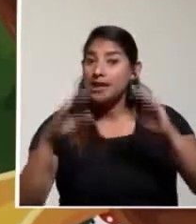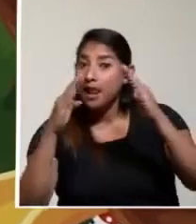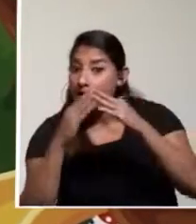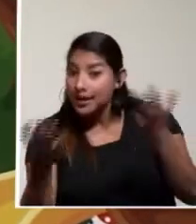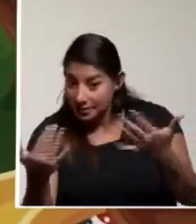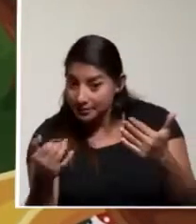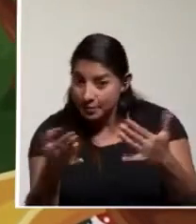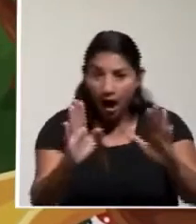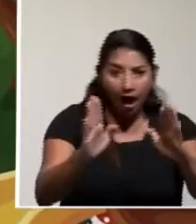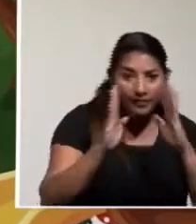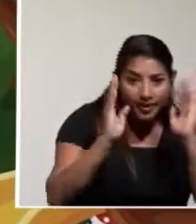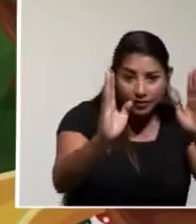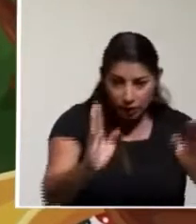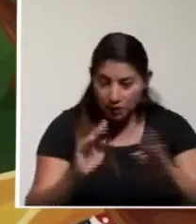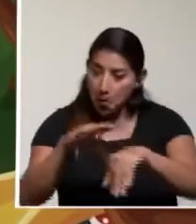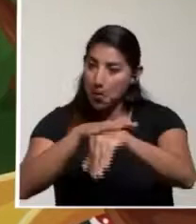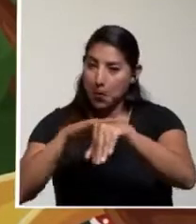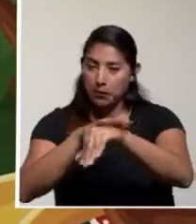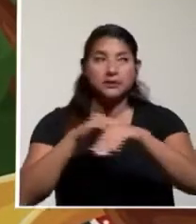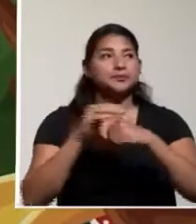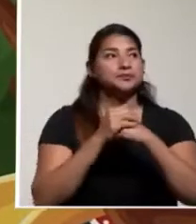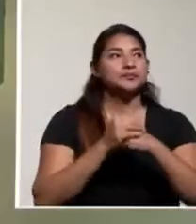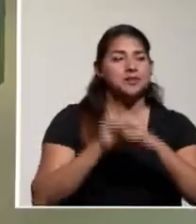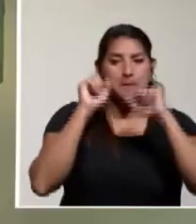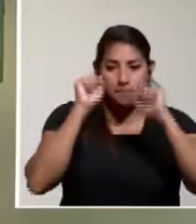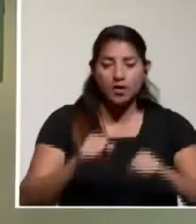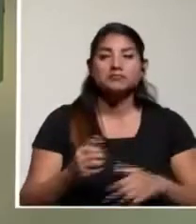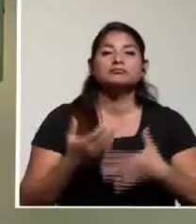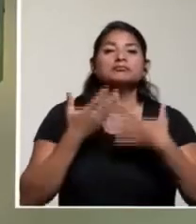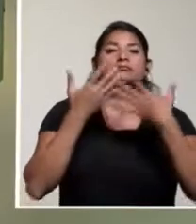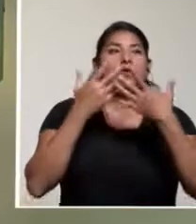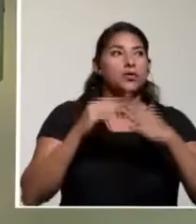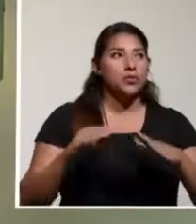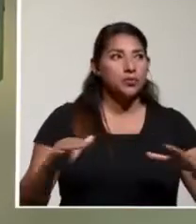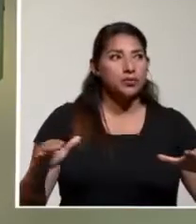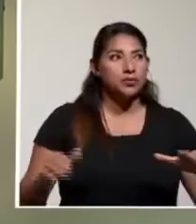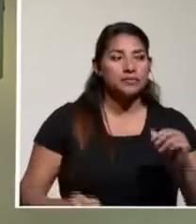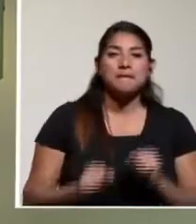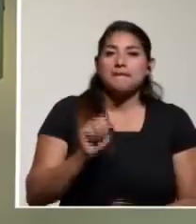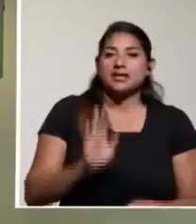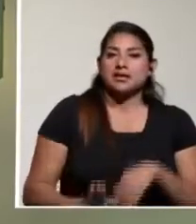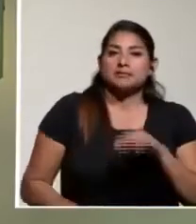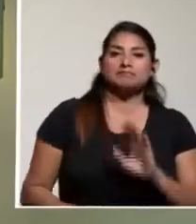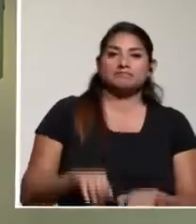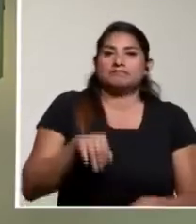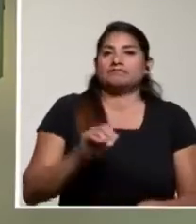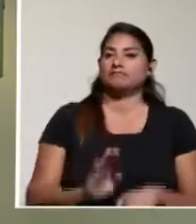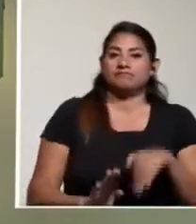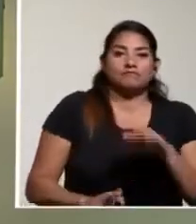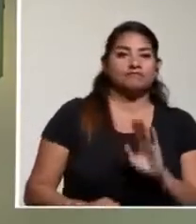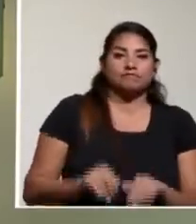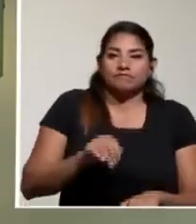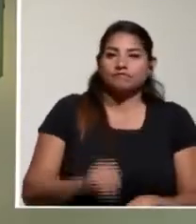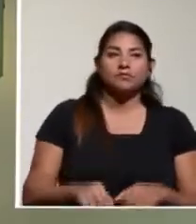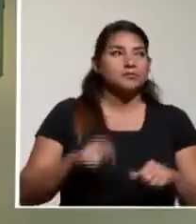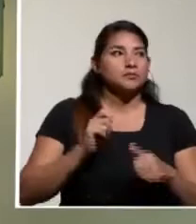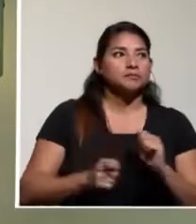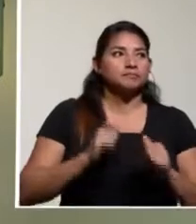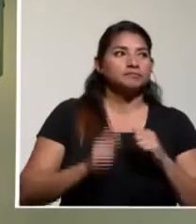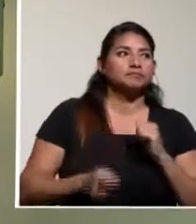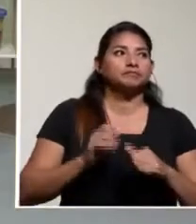casa. Atentos y okay. Atentos, vamos. Eso sí, sí se puede. Descansar es así, descansar es marchando. Así que vamos a empezar, acomodémonos